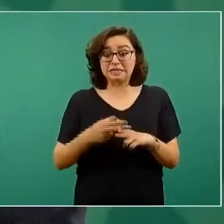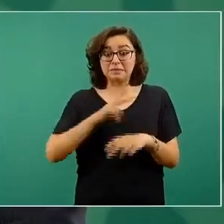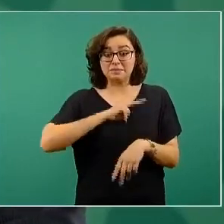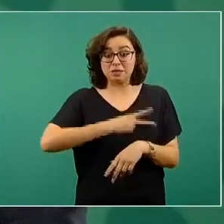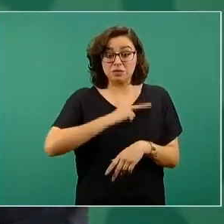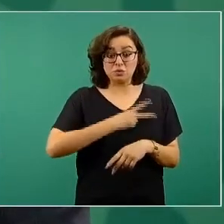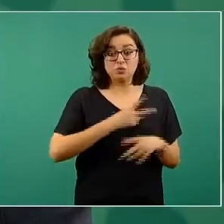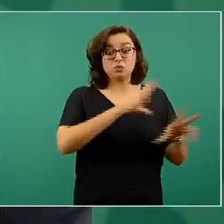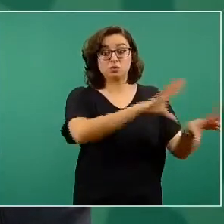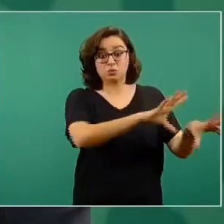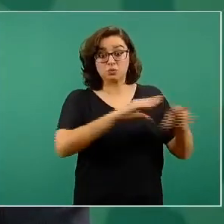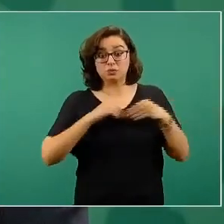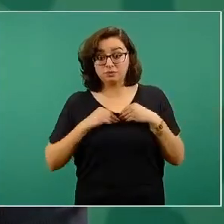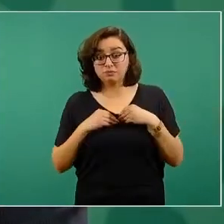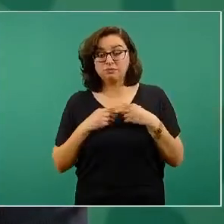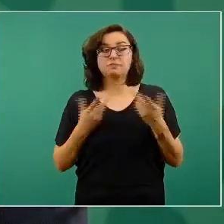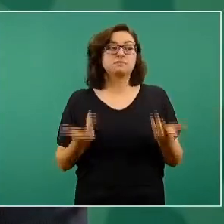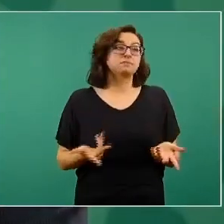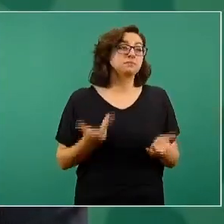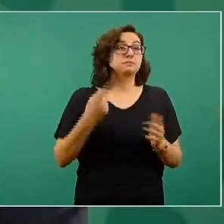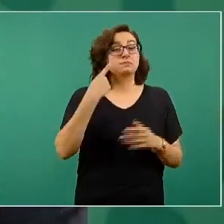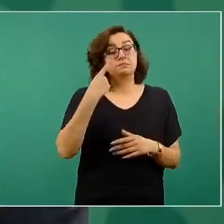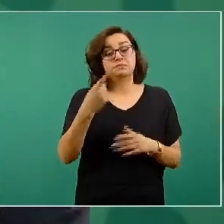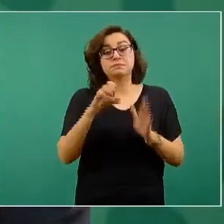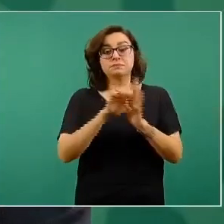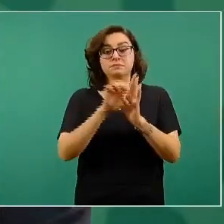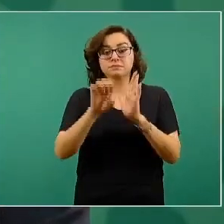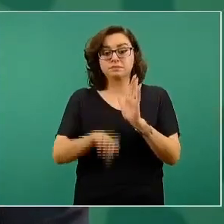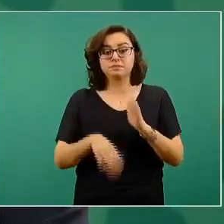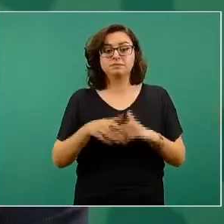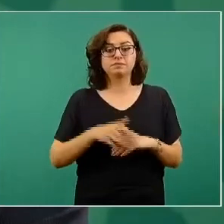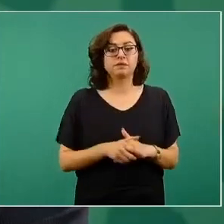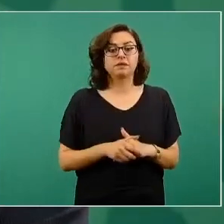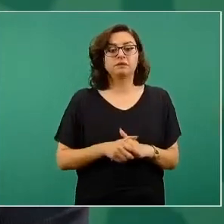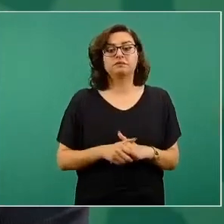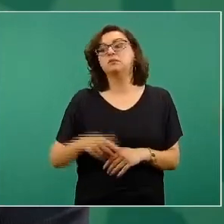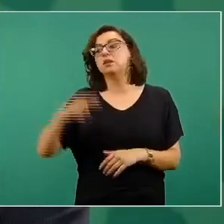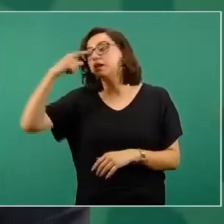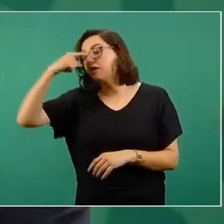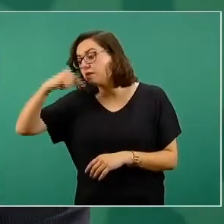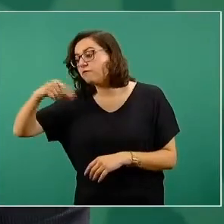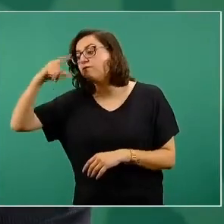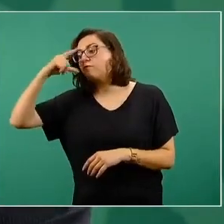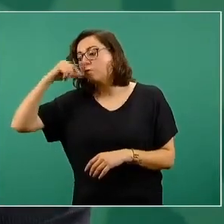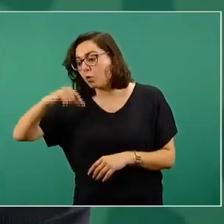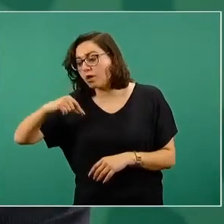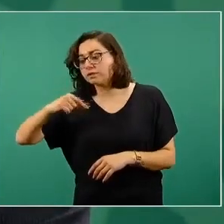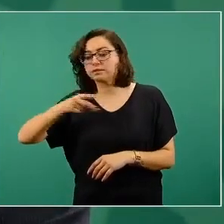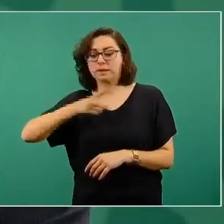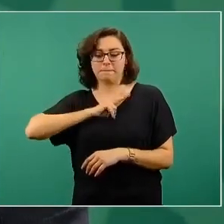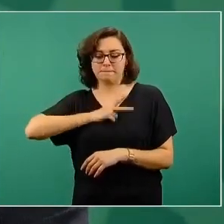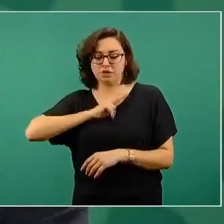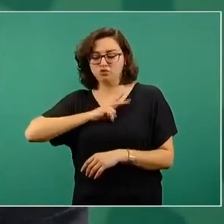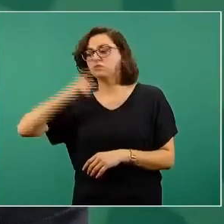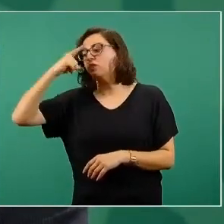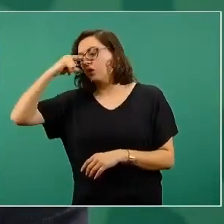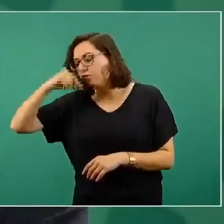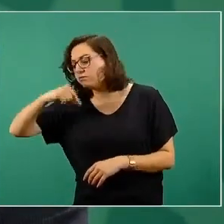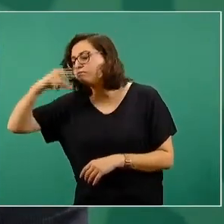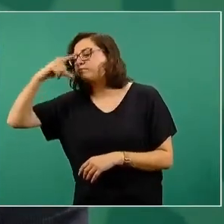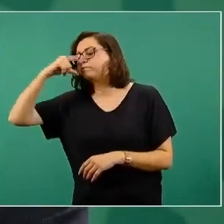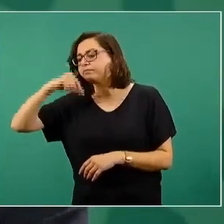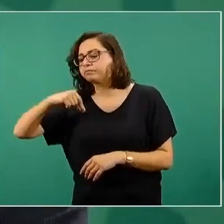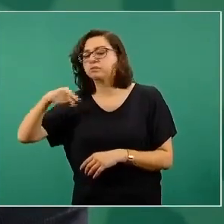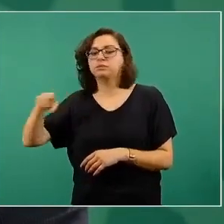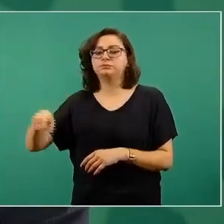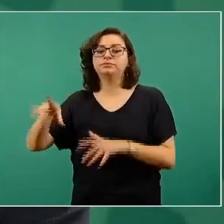produce. Si recordamos, por ejemplo, o damos el ejemplo de la vacuna contra influenza y por lo tanto el virus de influenza, sabemos que este es